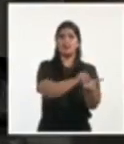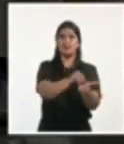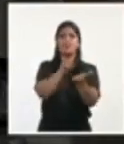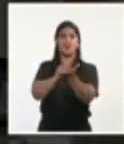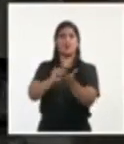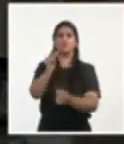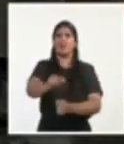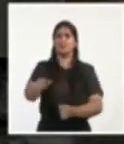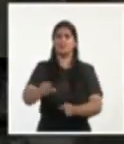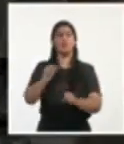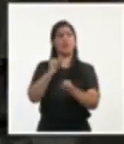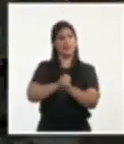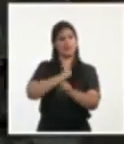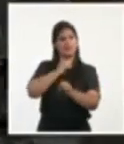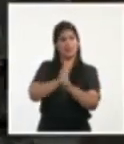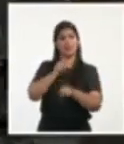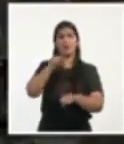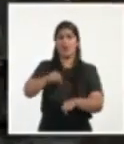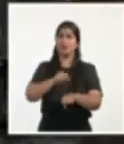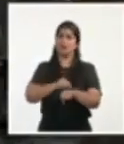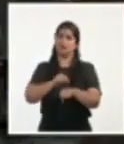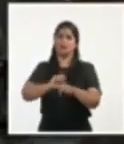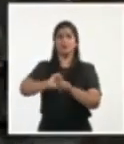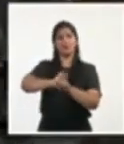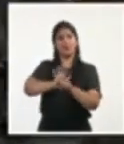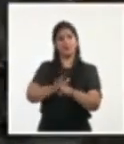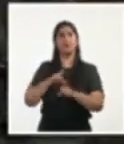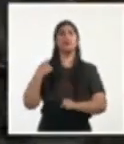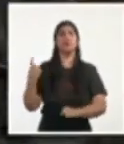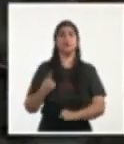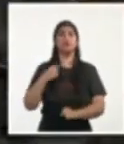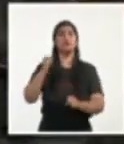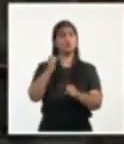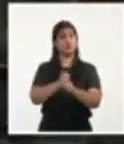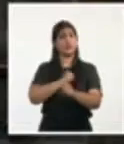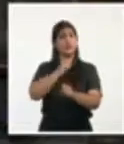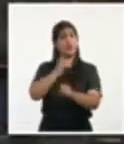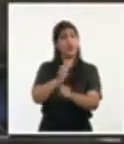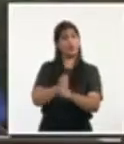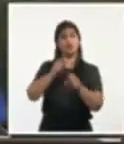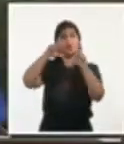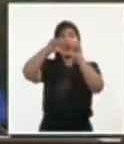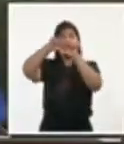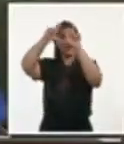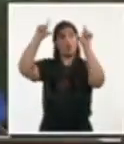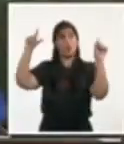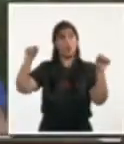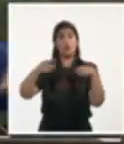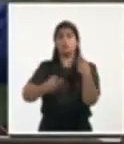reconociendo la eficiencia con que estamos trabajando, la manera en que se ha entregado todo el país a esto,